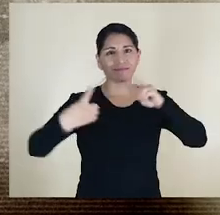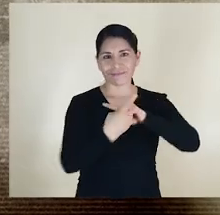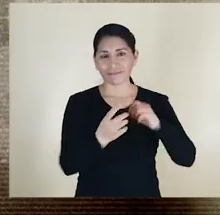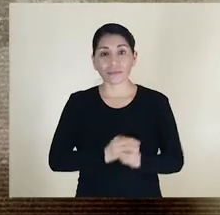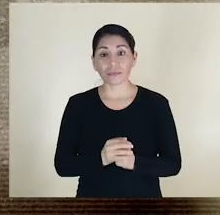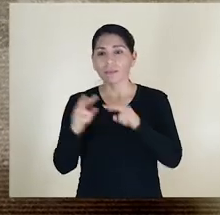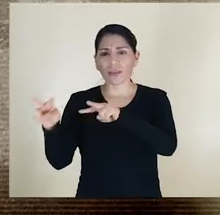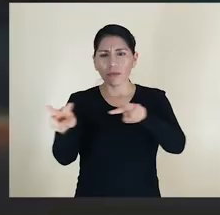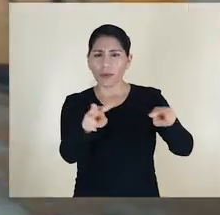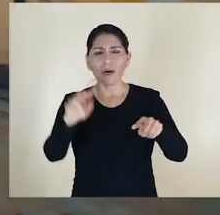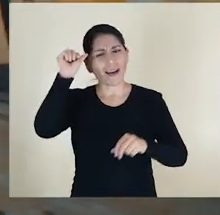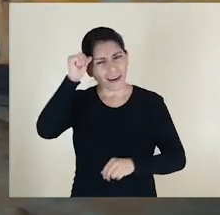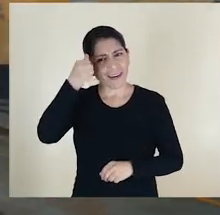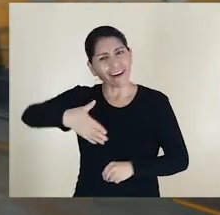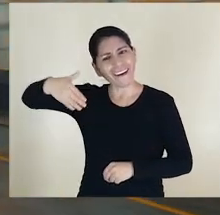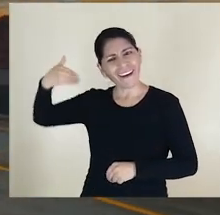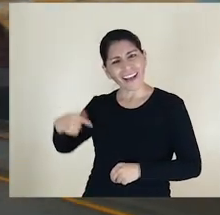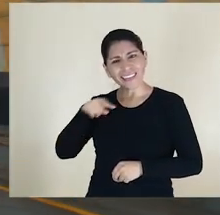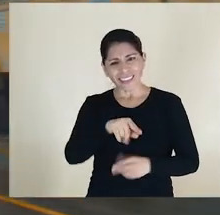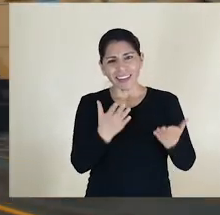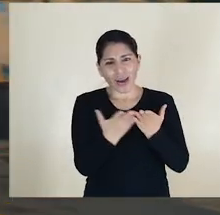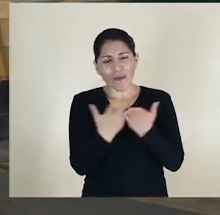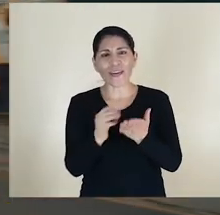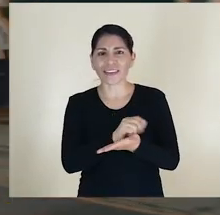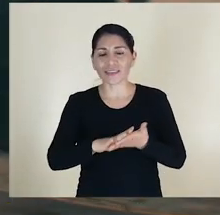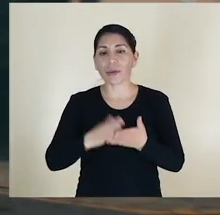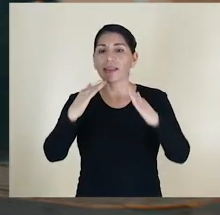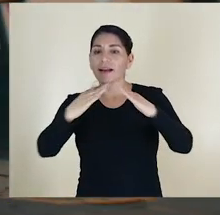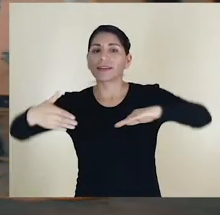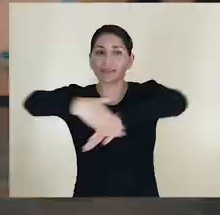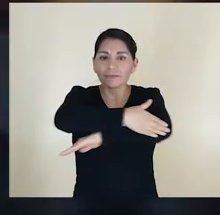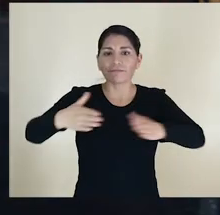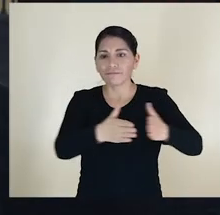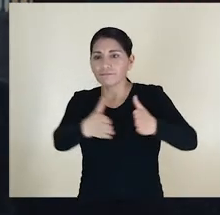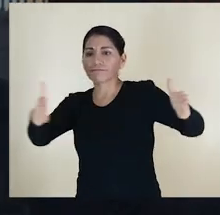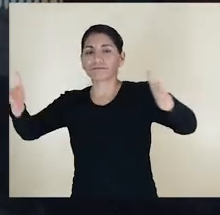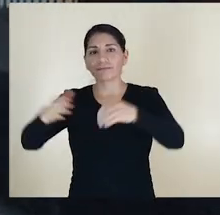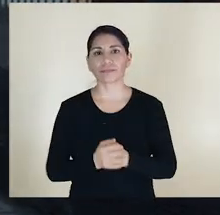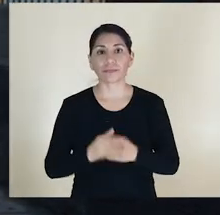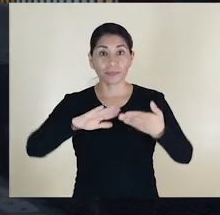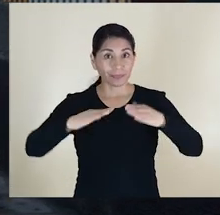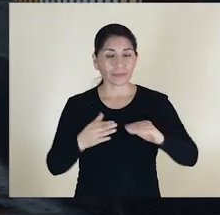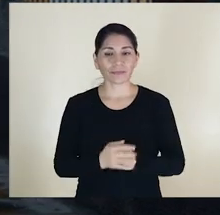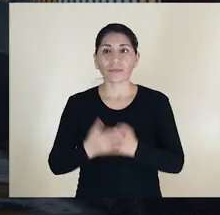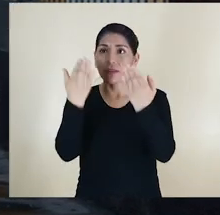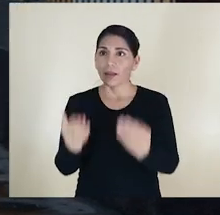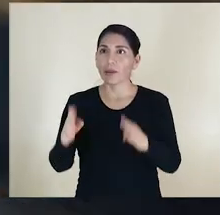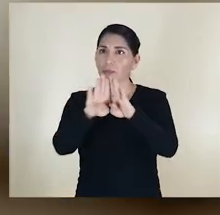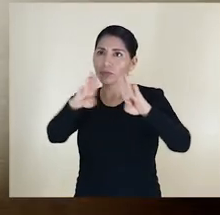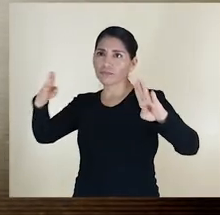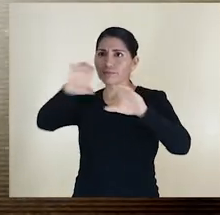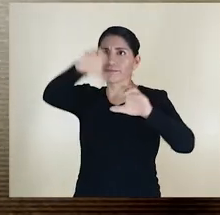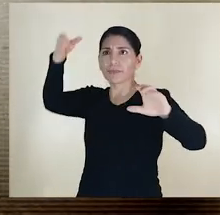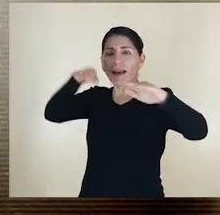toda traza del mismo, pero a la vez se encuentran felices evidencias escondidas dentro de la maraña de quintas y callejones de la ciudad.